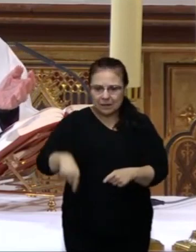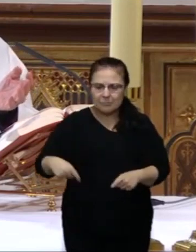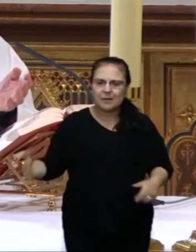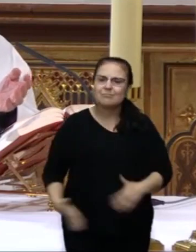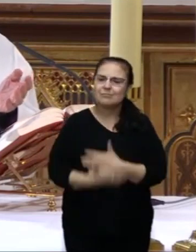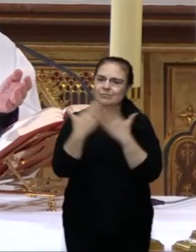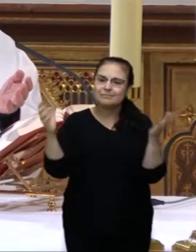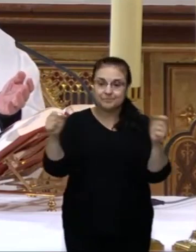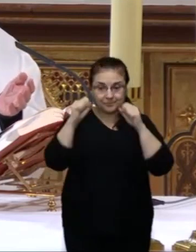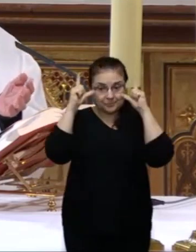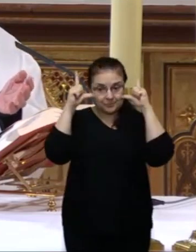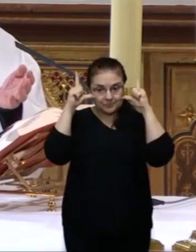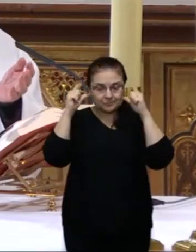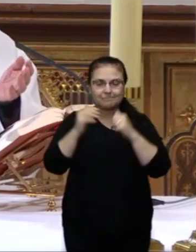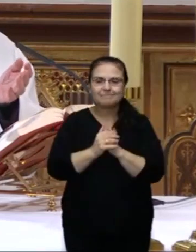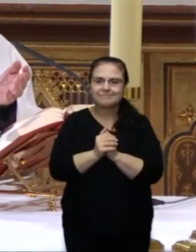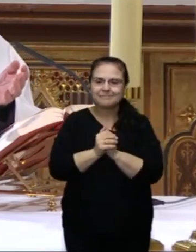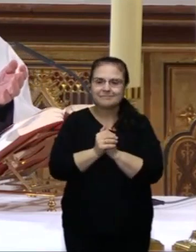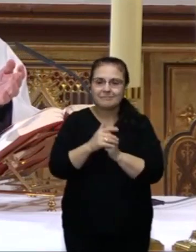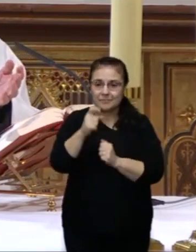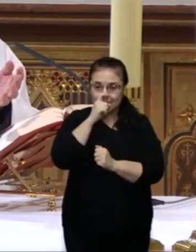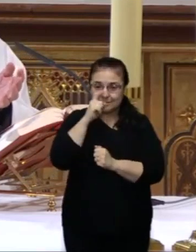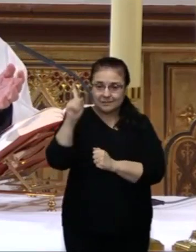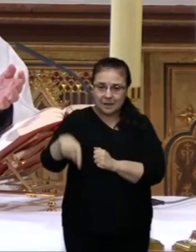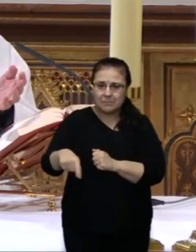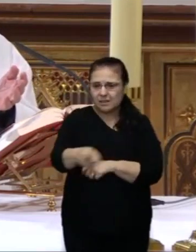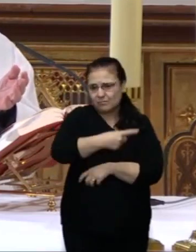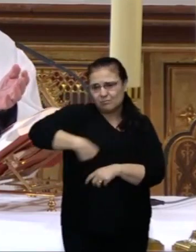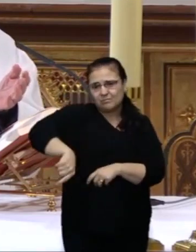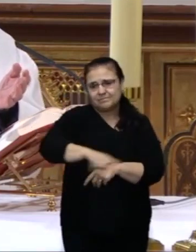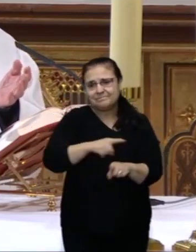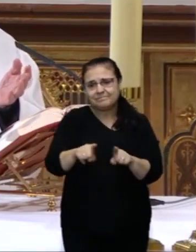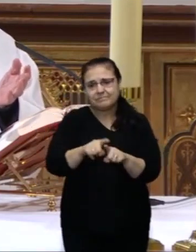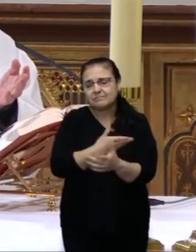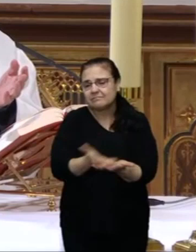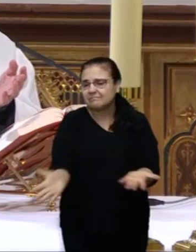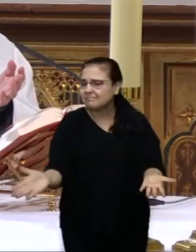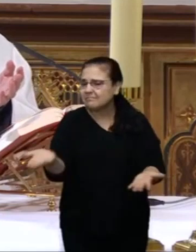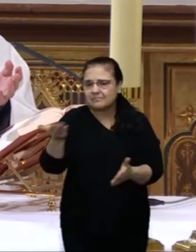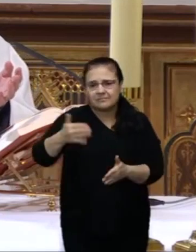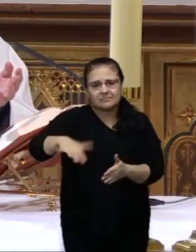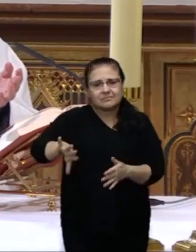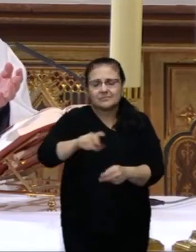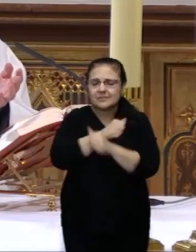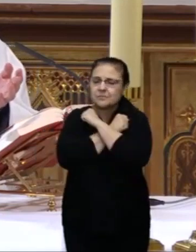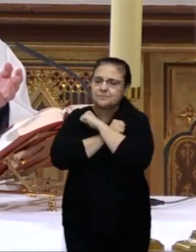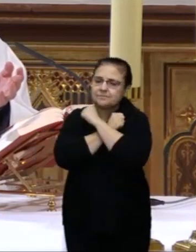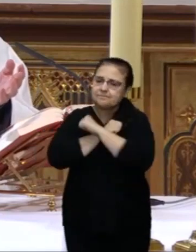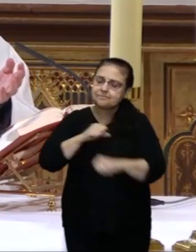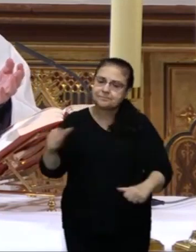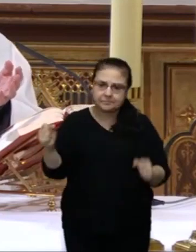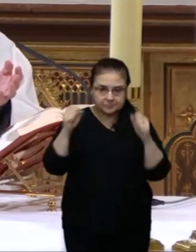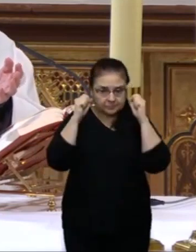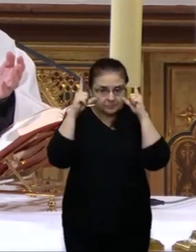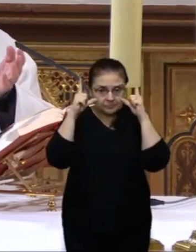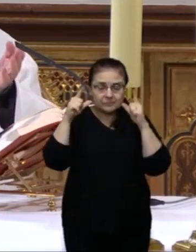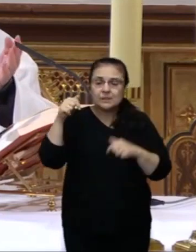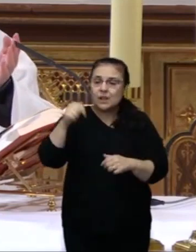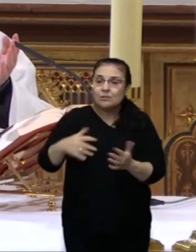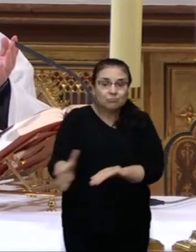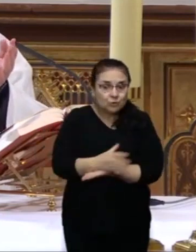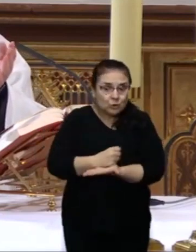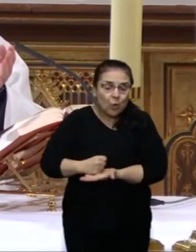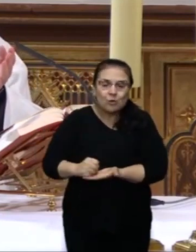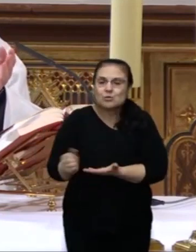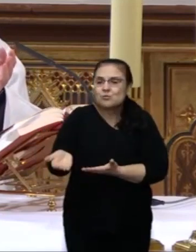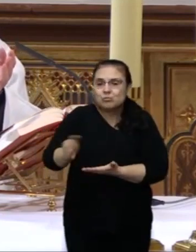resurrección. Y acuérdate también de nuestros hermanos que durmieron en la esperanza de la resurrección, y de todos los que